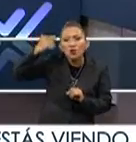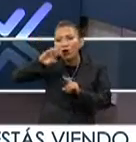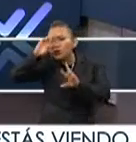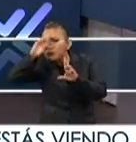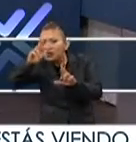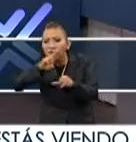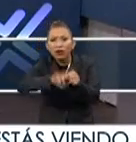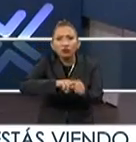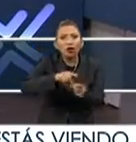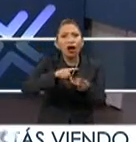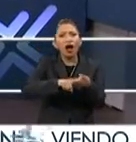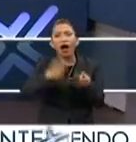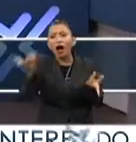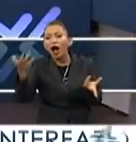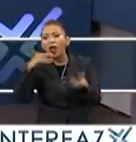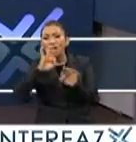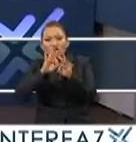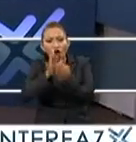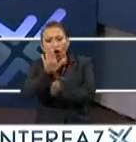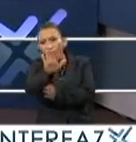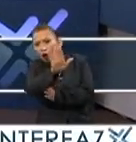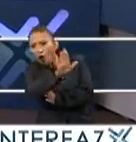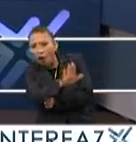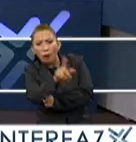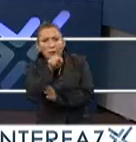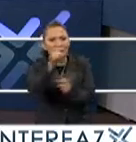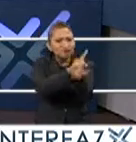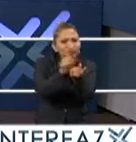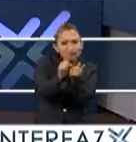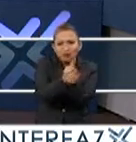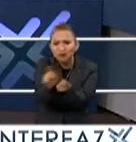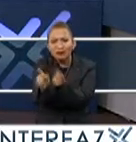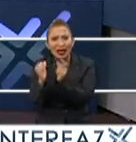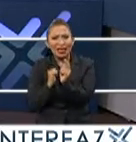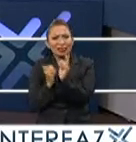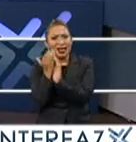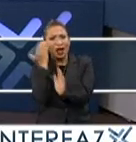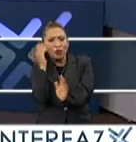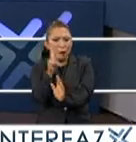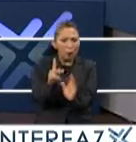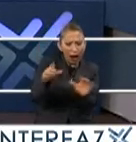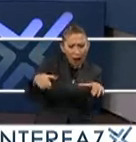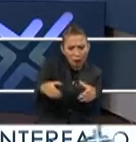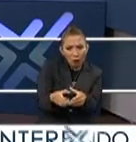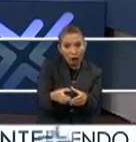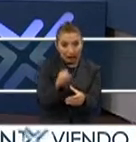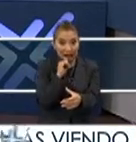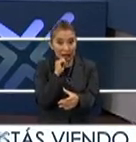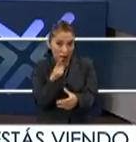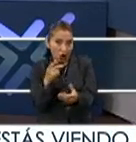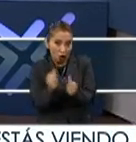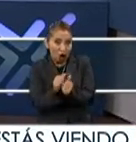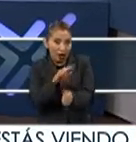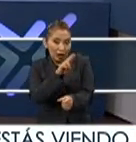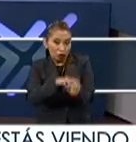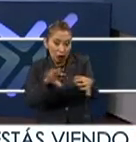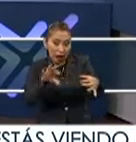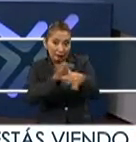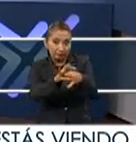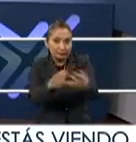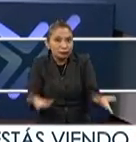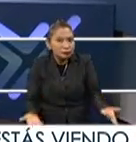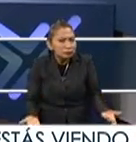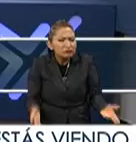la naturaleza, a las formas de convivencia entre el pueblo y además con la naturaleza.